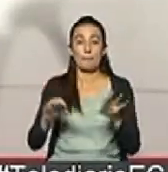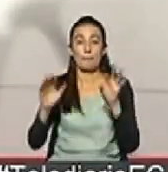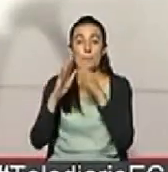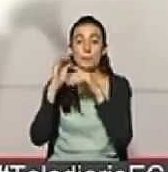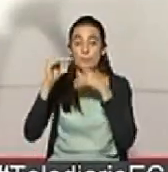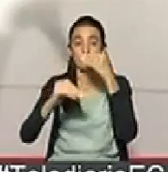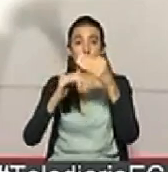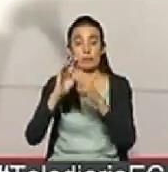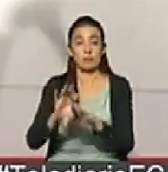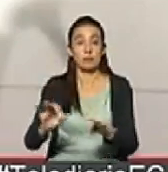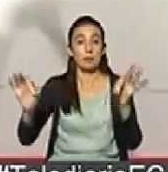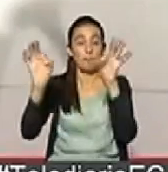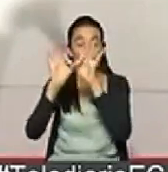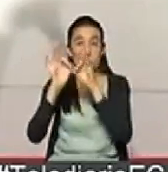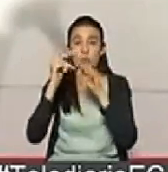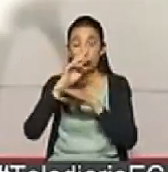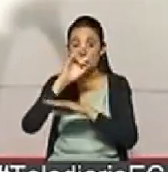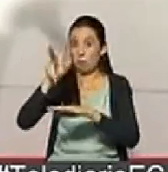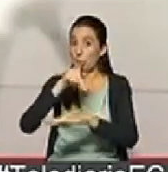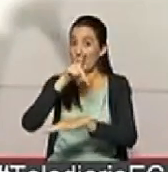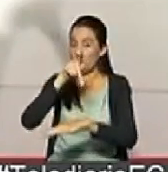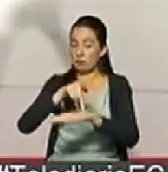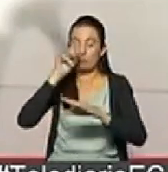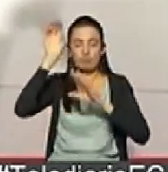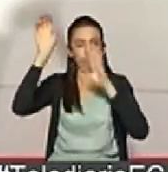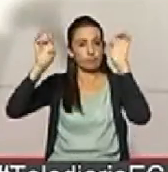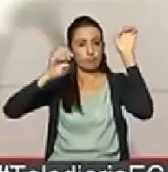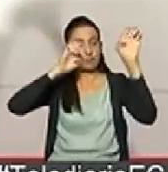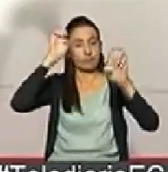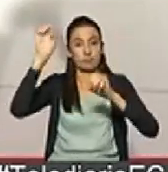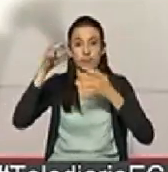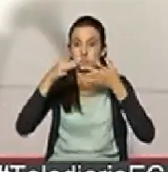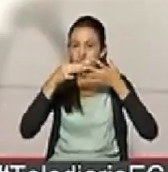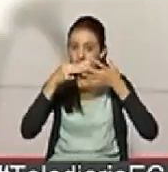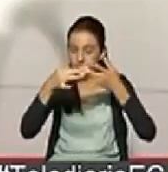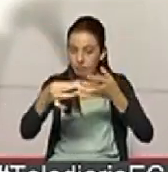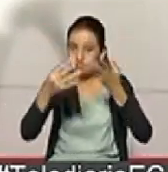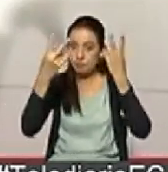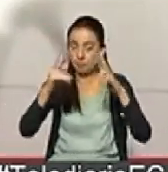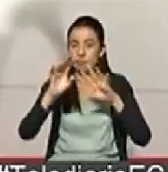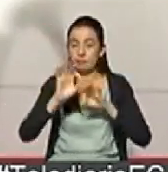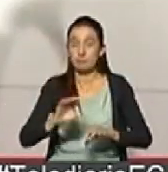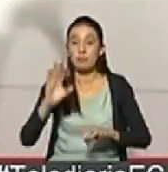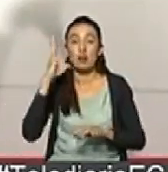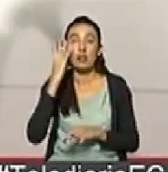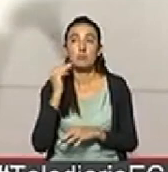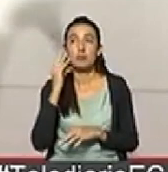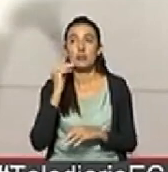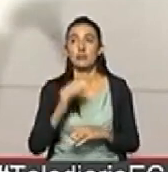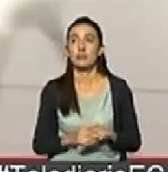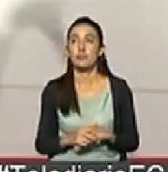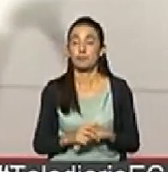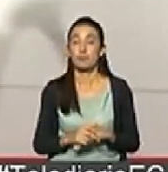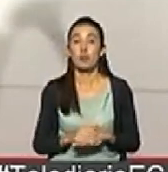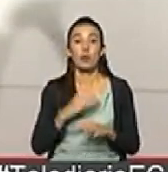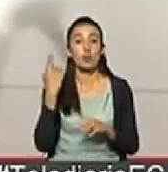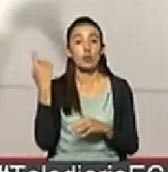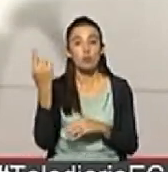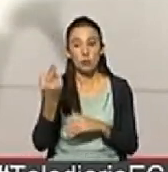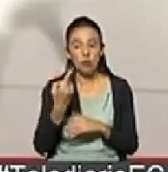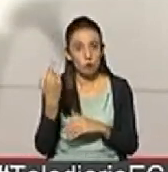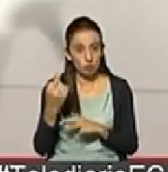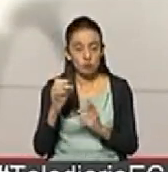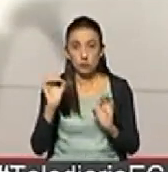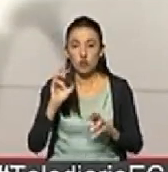es importante acudir a un profesional que nos pueda guiar con la mejor experticia que se pueda tener. No todos tenemos